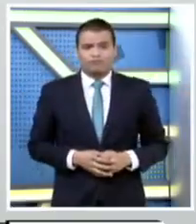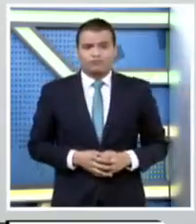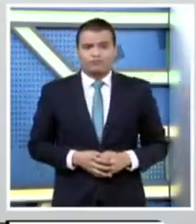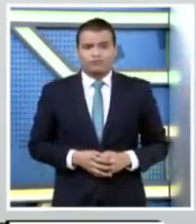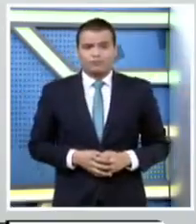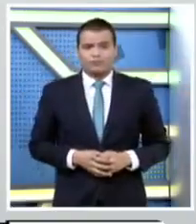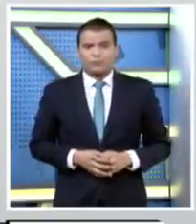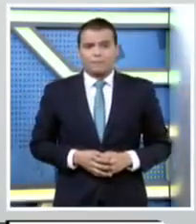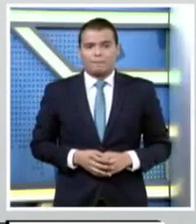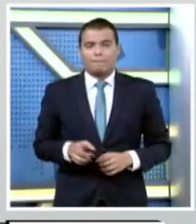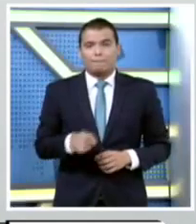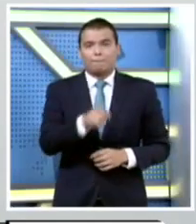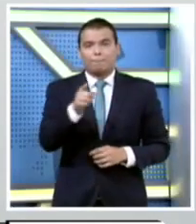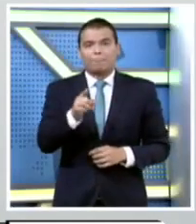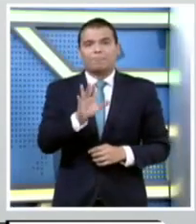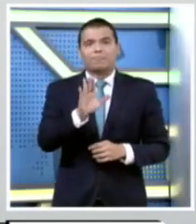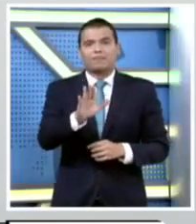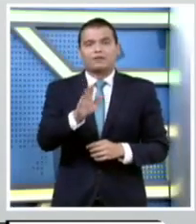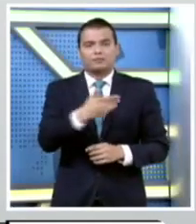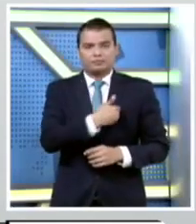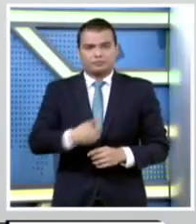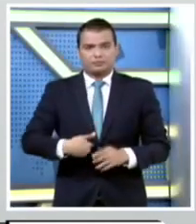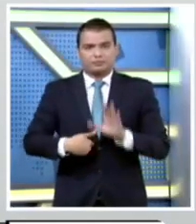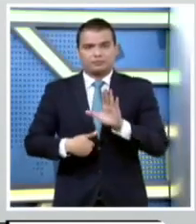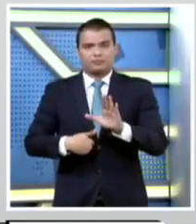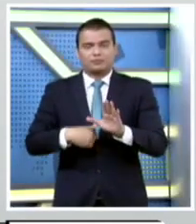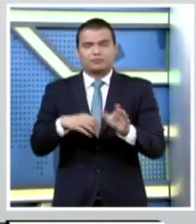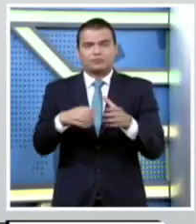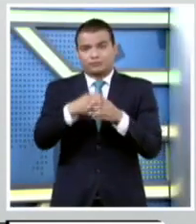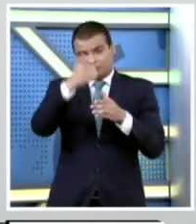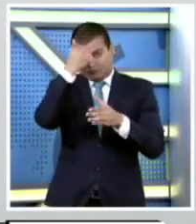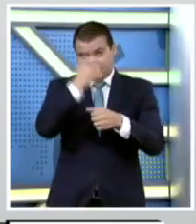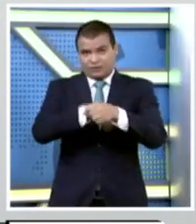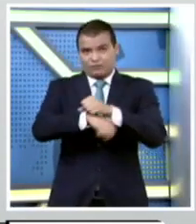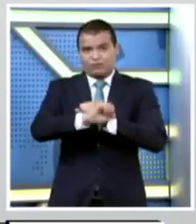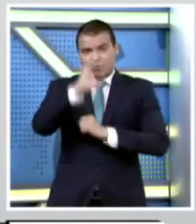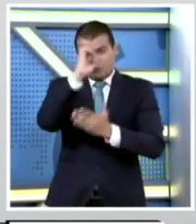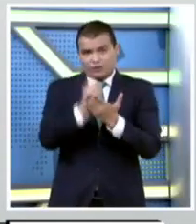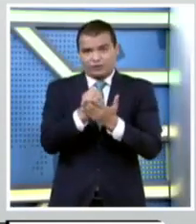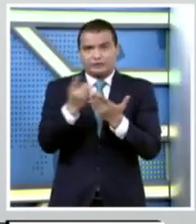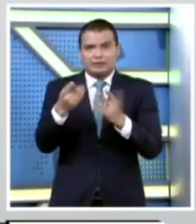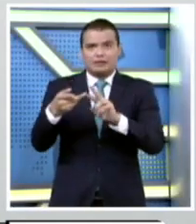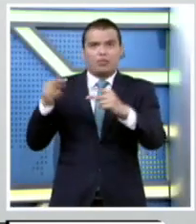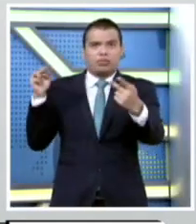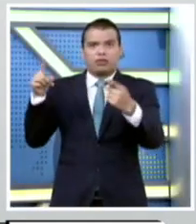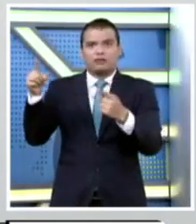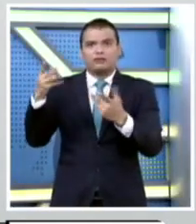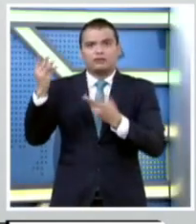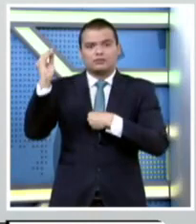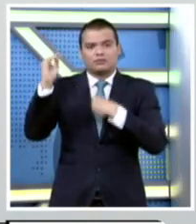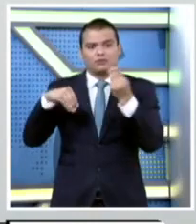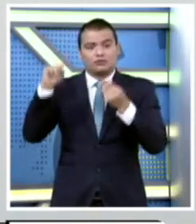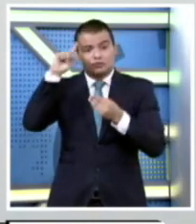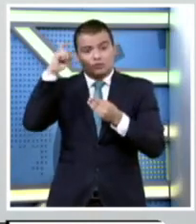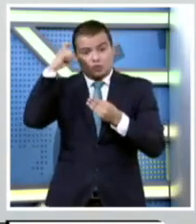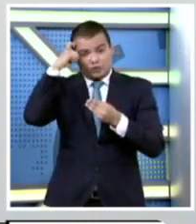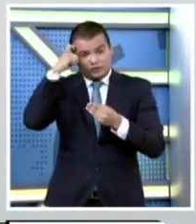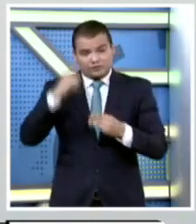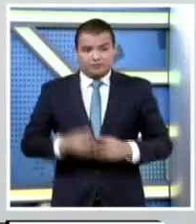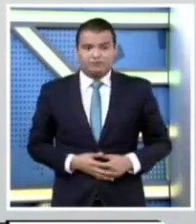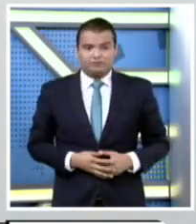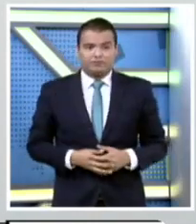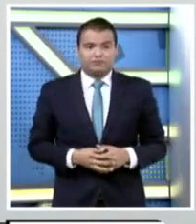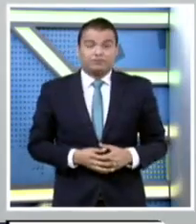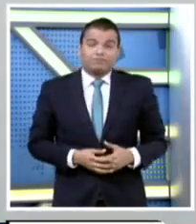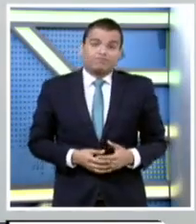Las posturas básicas de su presidente Jorge Enrique Vélez han creado unas grietas profundas con el señor presidente de la